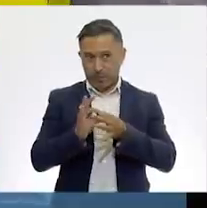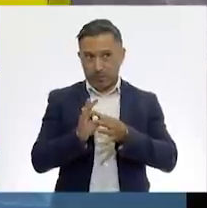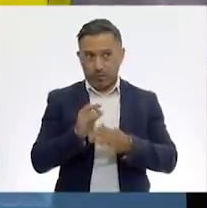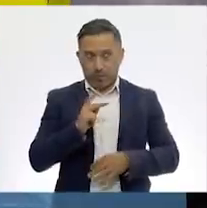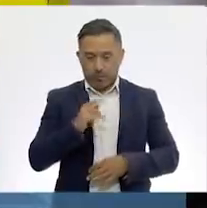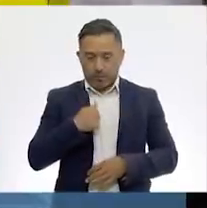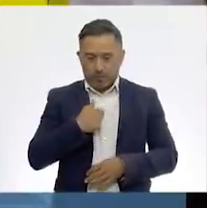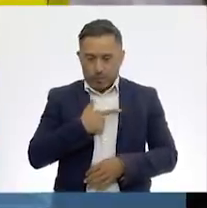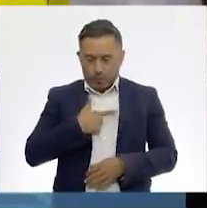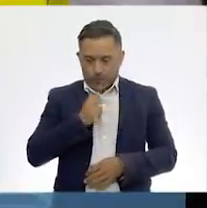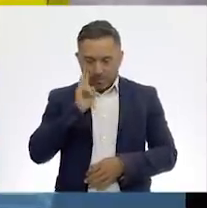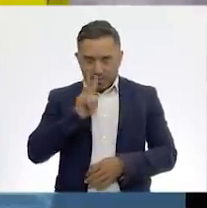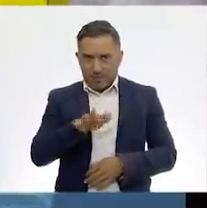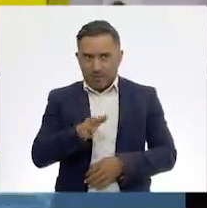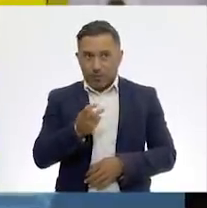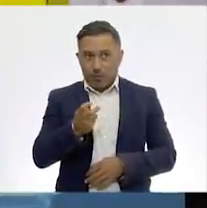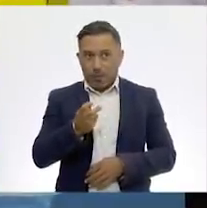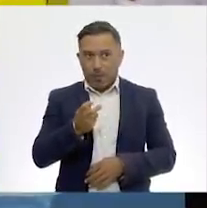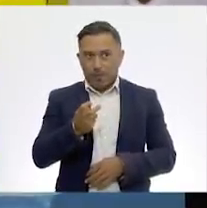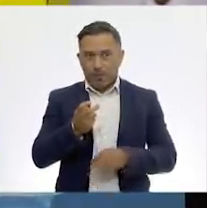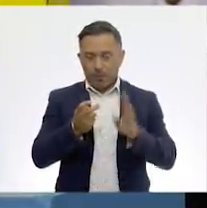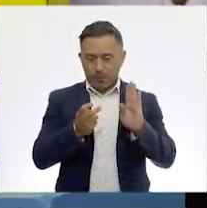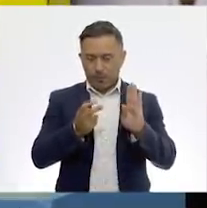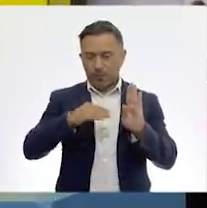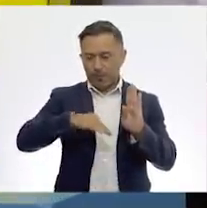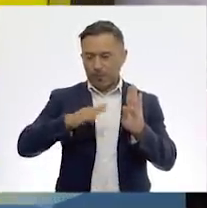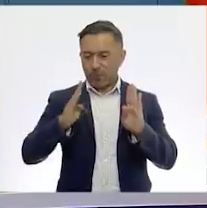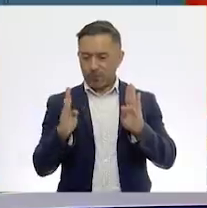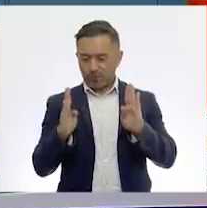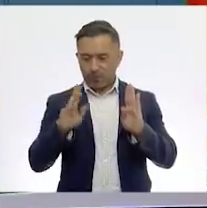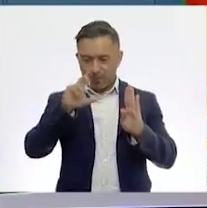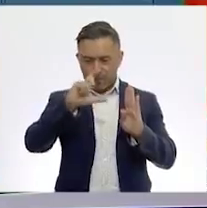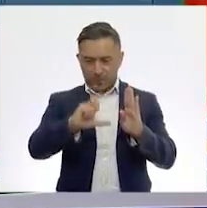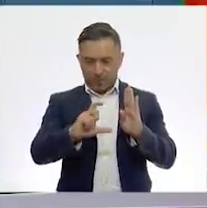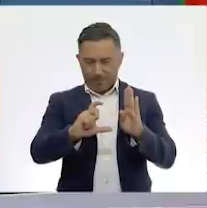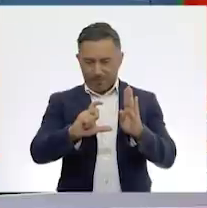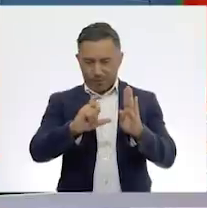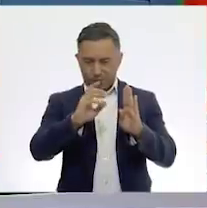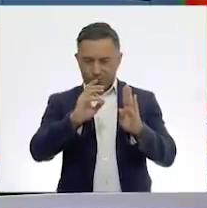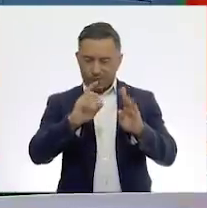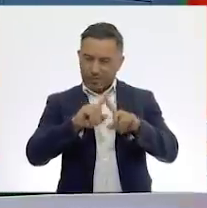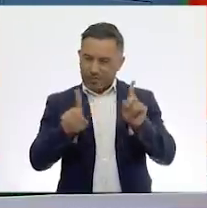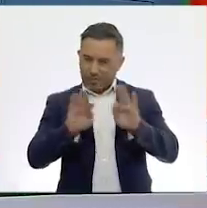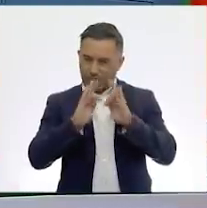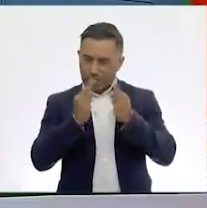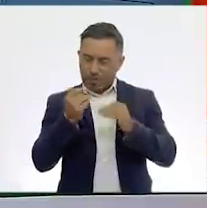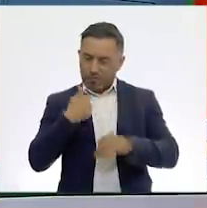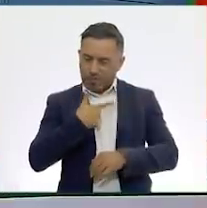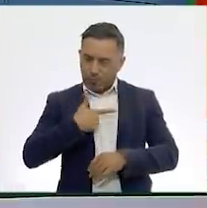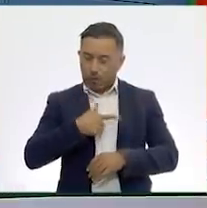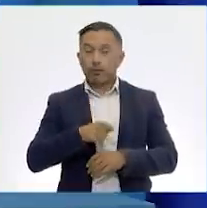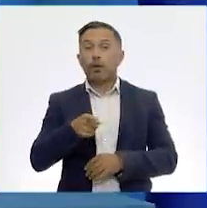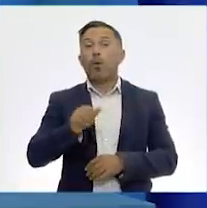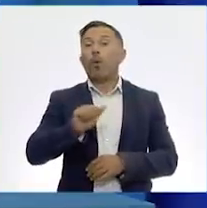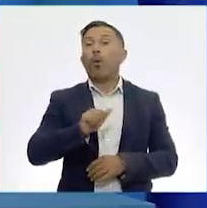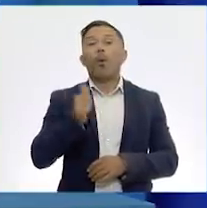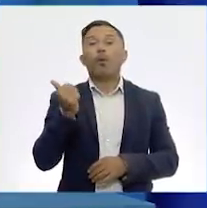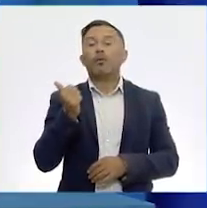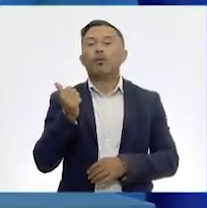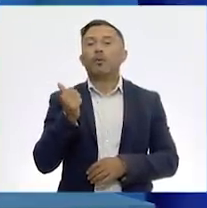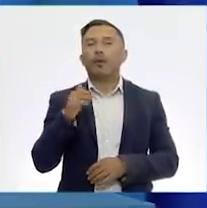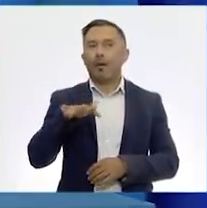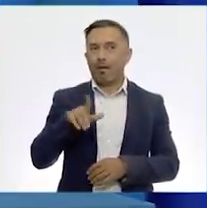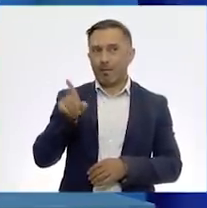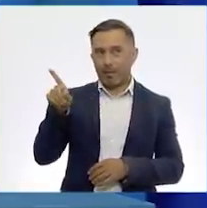me encantó verla así en medio, distinta a las demás. Ajá. Me encantó la idea. Sí, usaste otro elemento que estábamos viendo